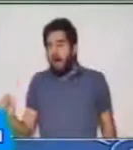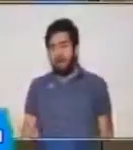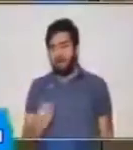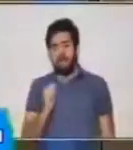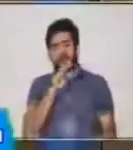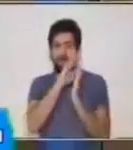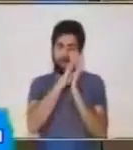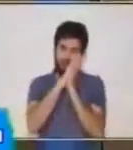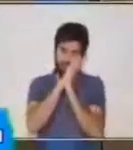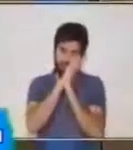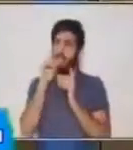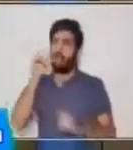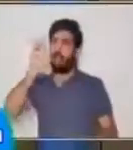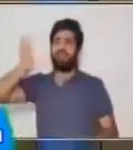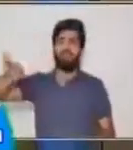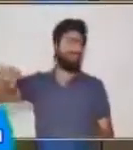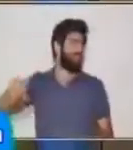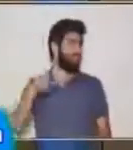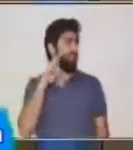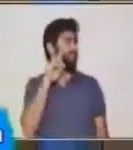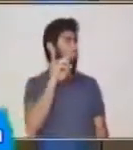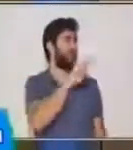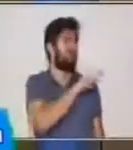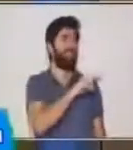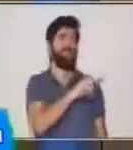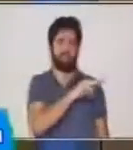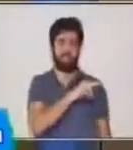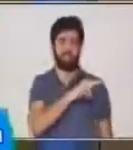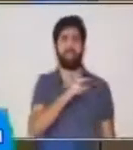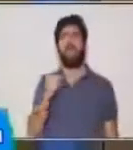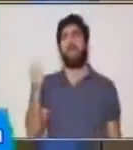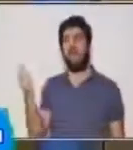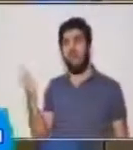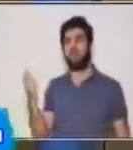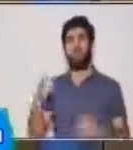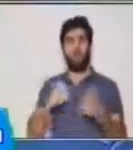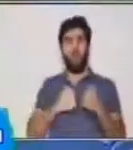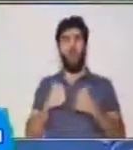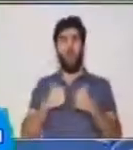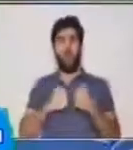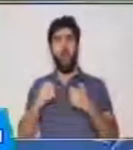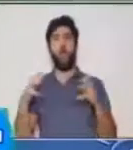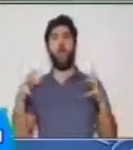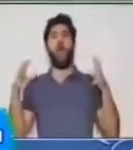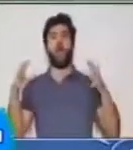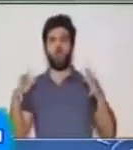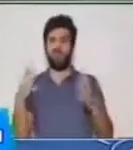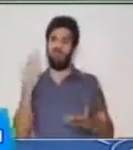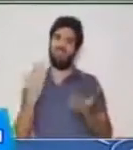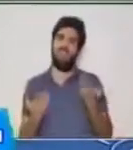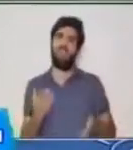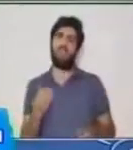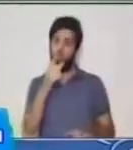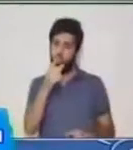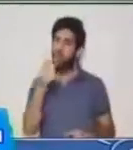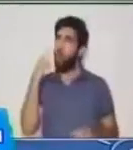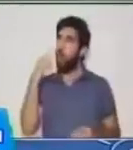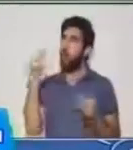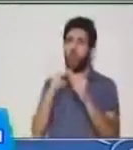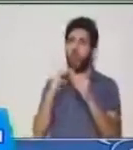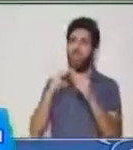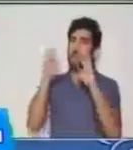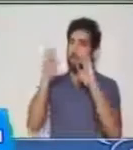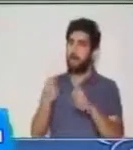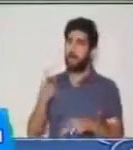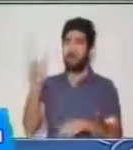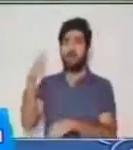para otro lado. ¿Qué sucede con el oso? Es uno de los animalitos o una de las personas que tú has observado que pierde la atención,